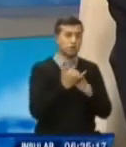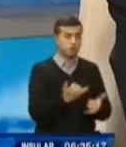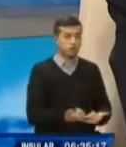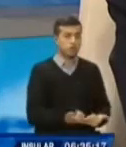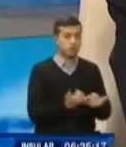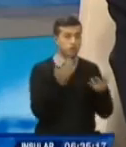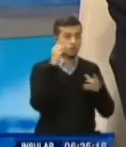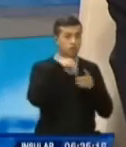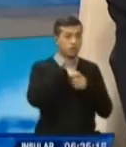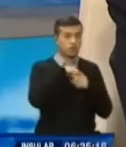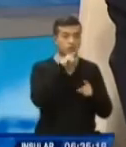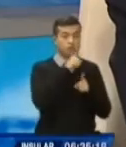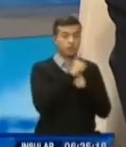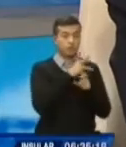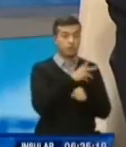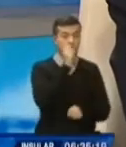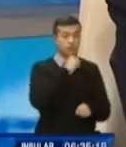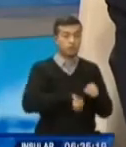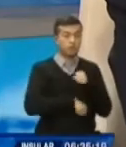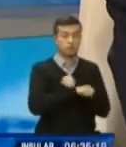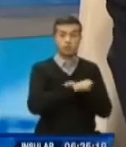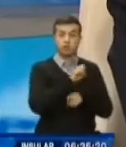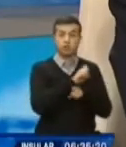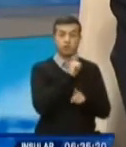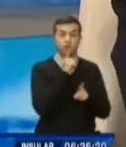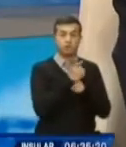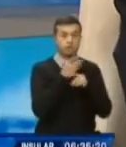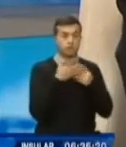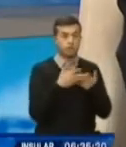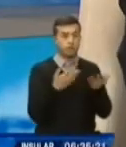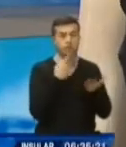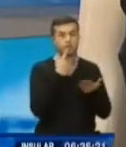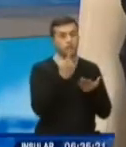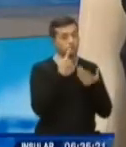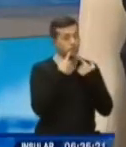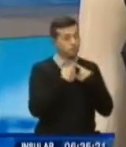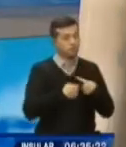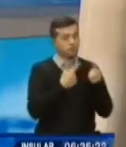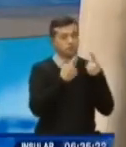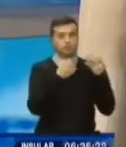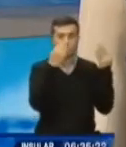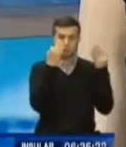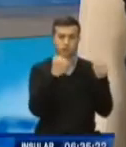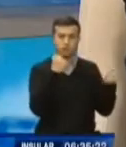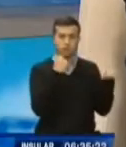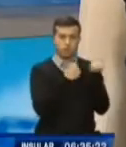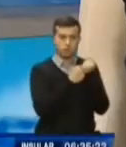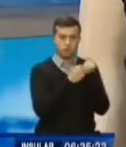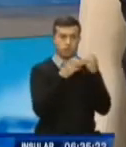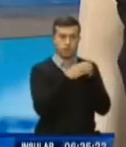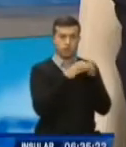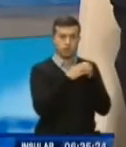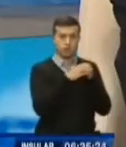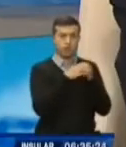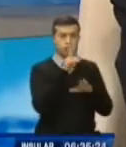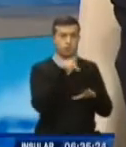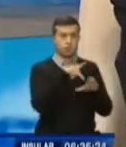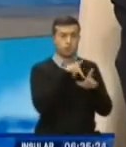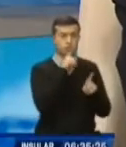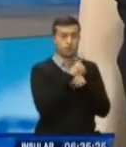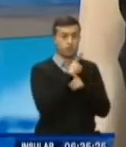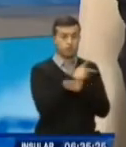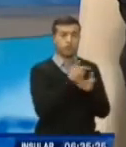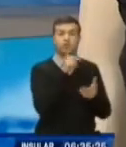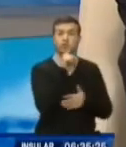al interior de la federación ecuatoriana de fútbol hay un mensaje o una declaración en favor de esa liga profesional del fútbol y casualmente